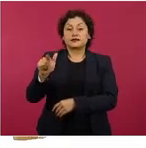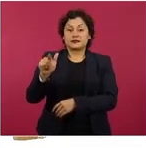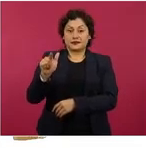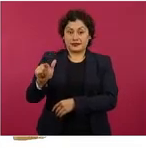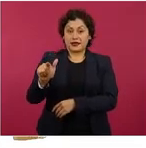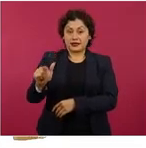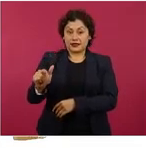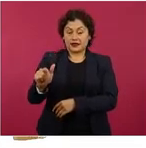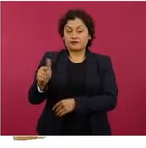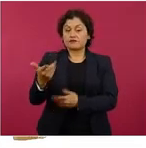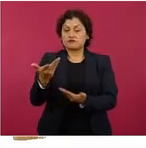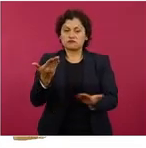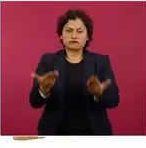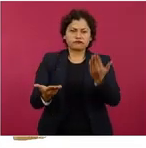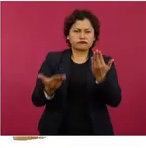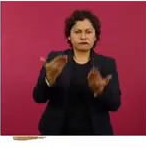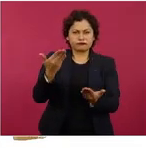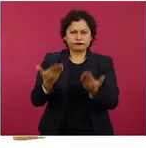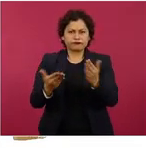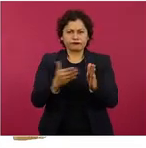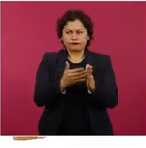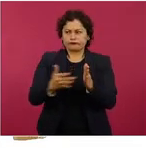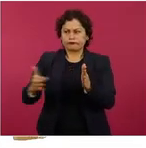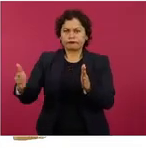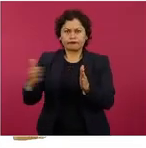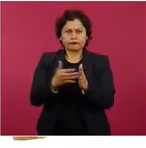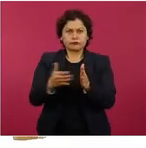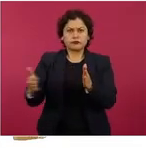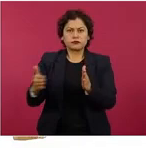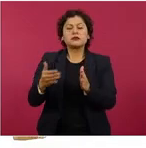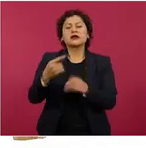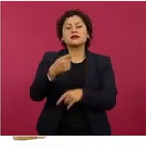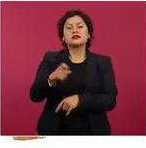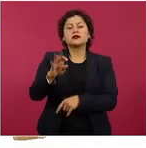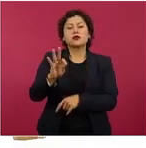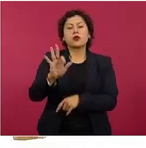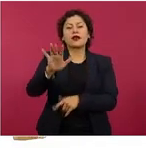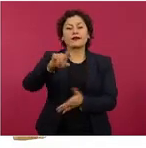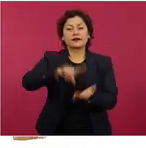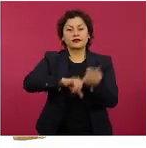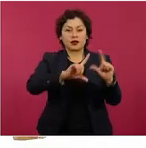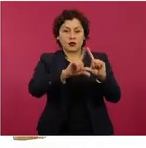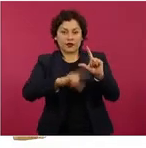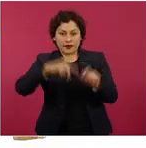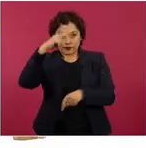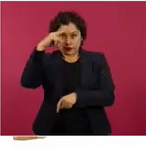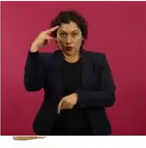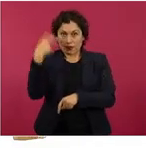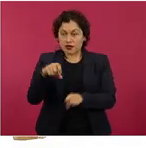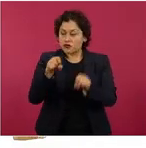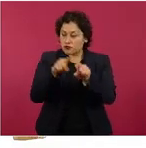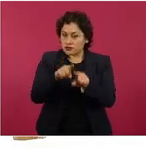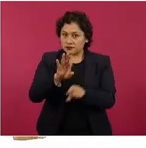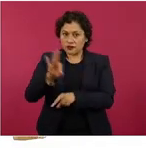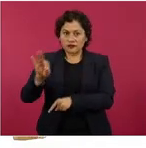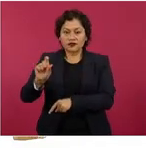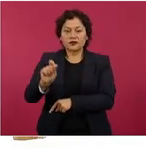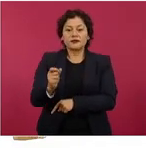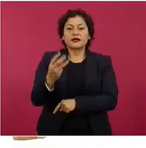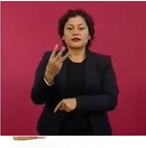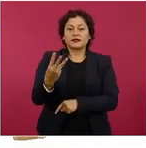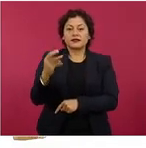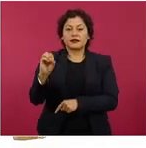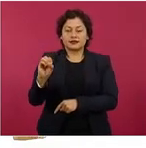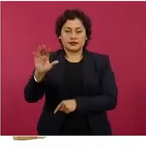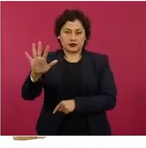¿Cuál fue el precio promedio de las 145 regiones en México para esa misma fecha? 23 pesos con